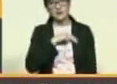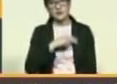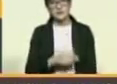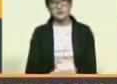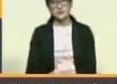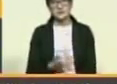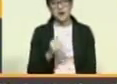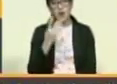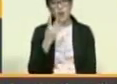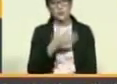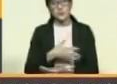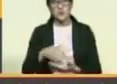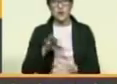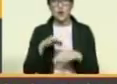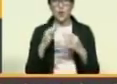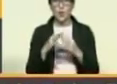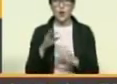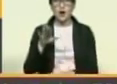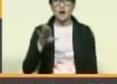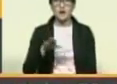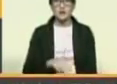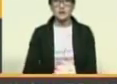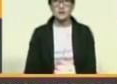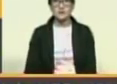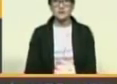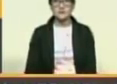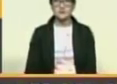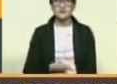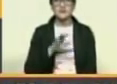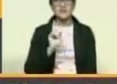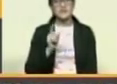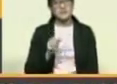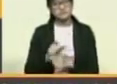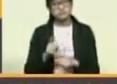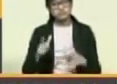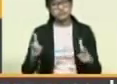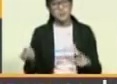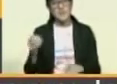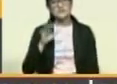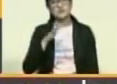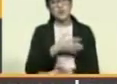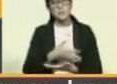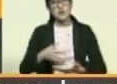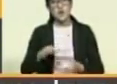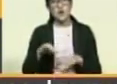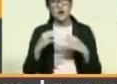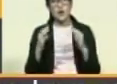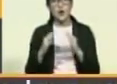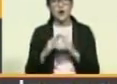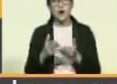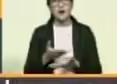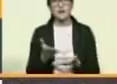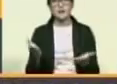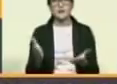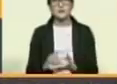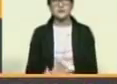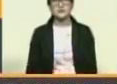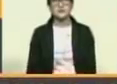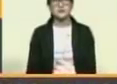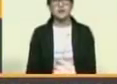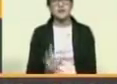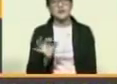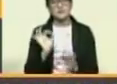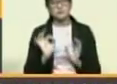4 millones de hogares. Tenemos que llegar a 5 millones de hogares o más. Les digo entonces, cuarto objetivo, consolidar